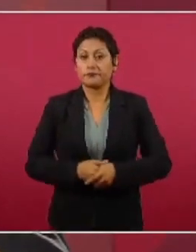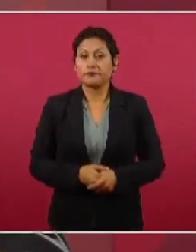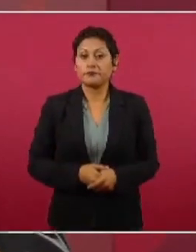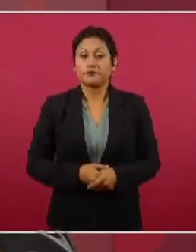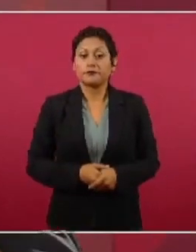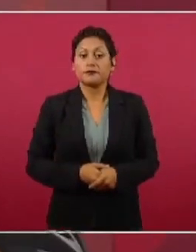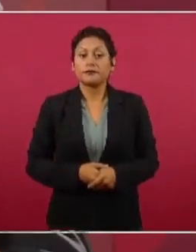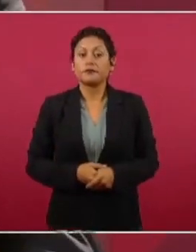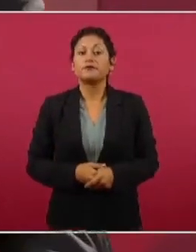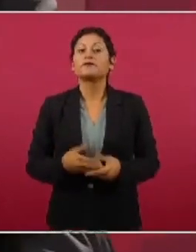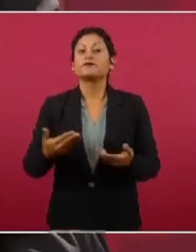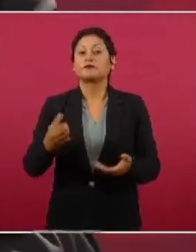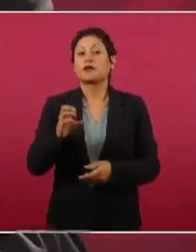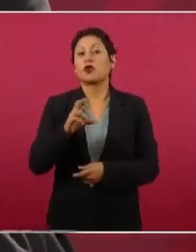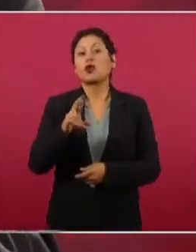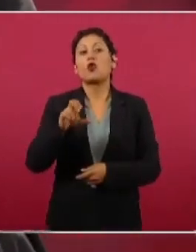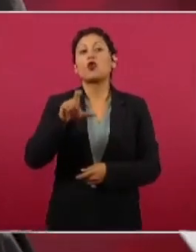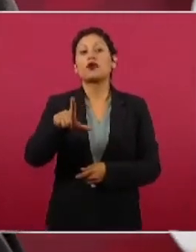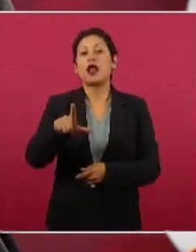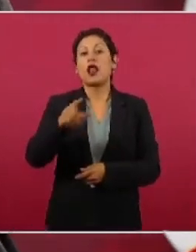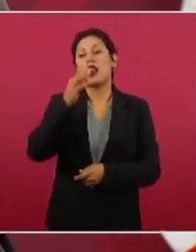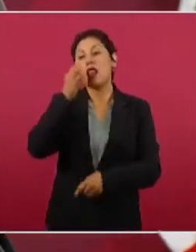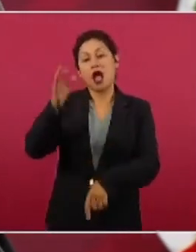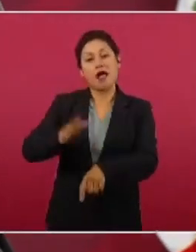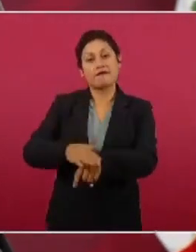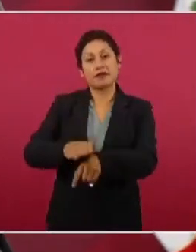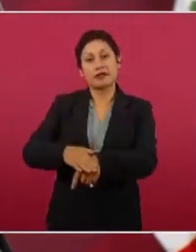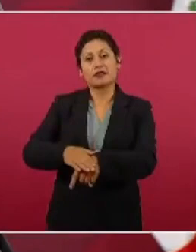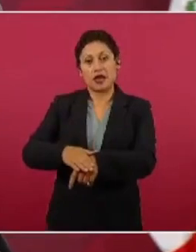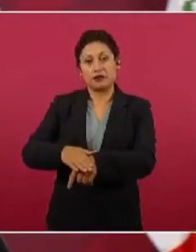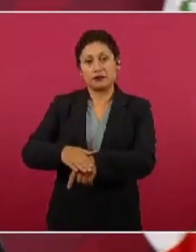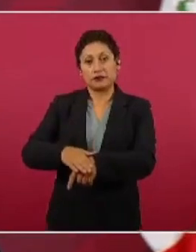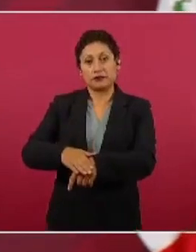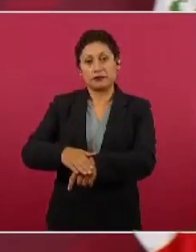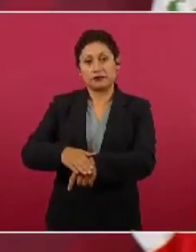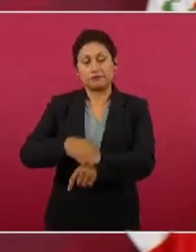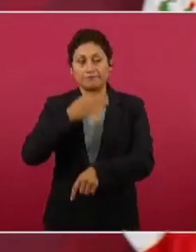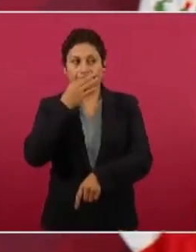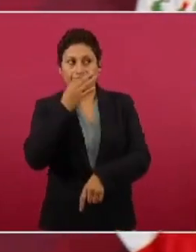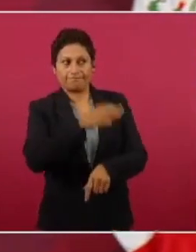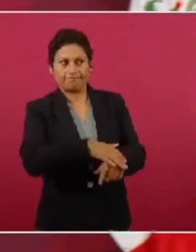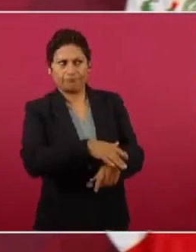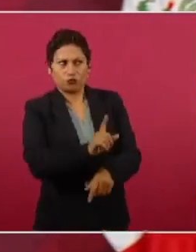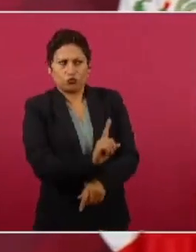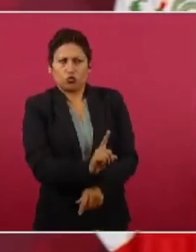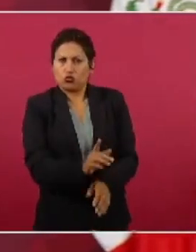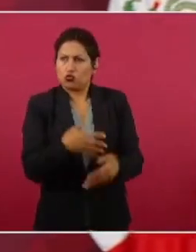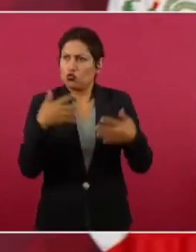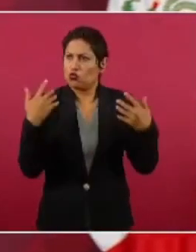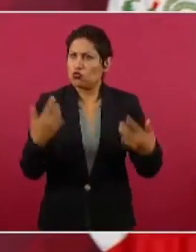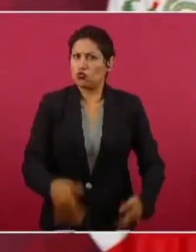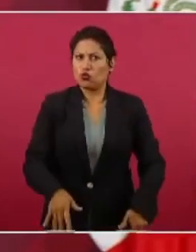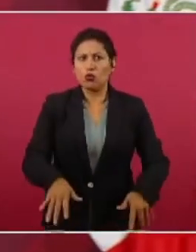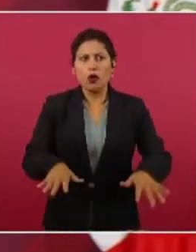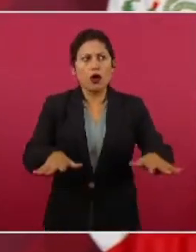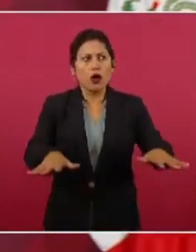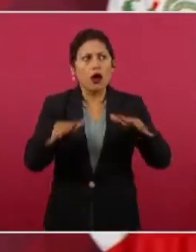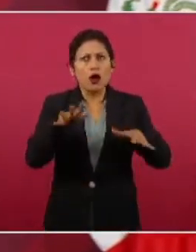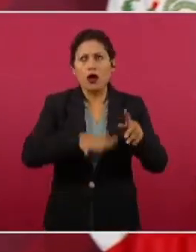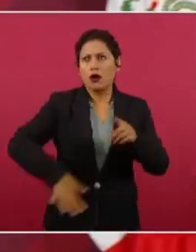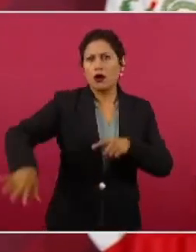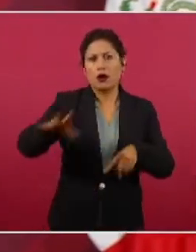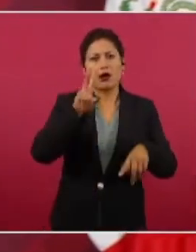Y Corral les manda a decir, les reza, no vayan a hacer eso porque va a ser un escándalo, si de por sí